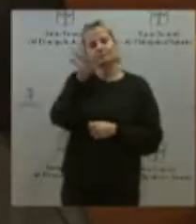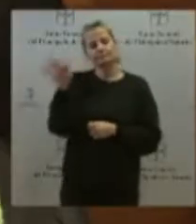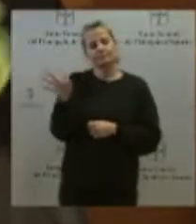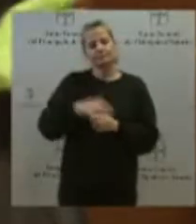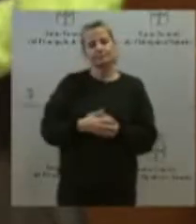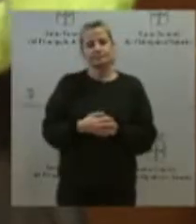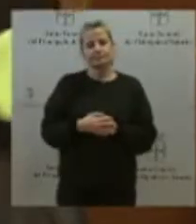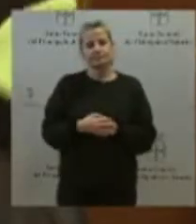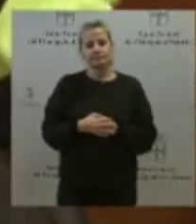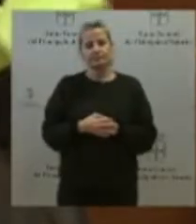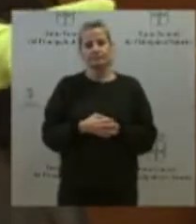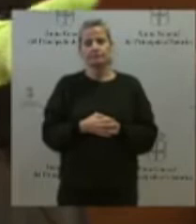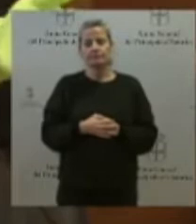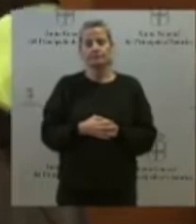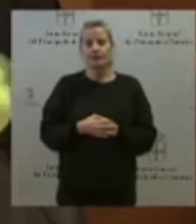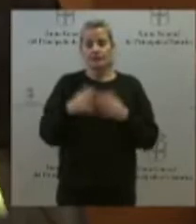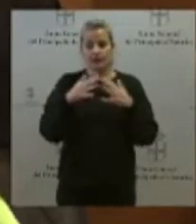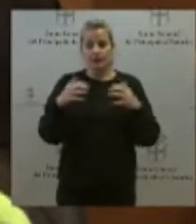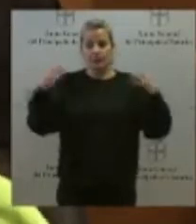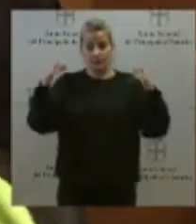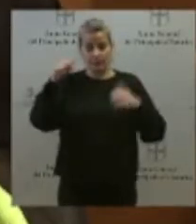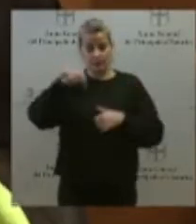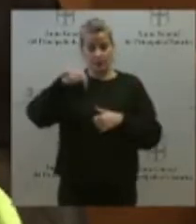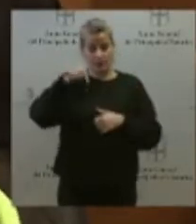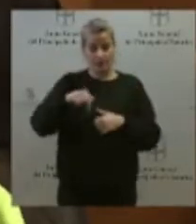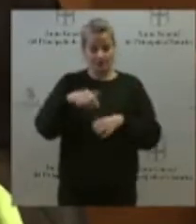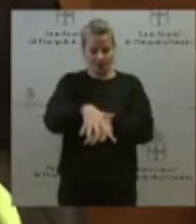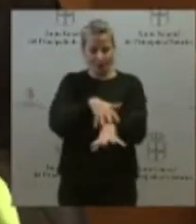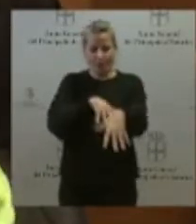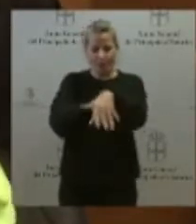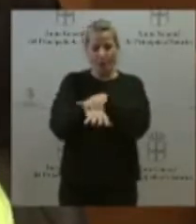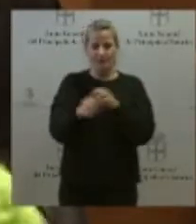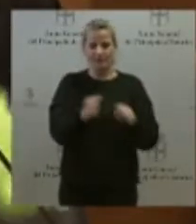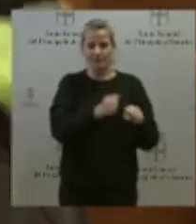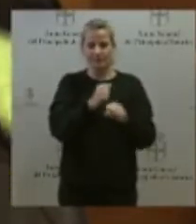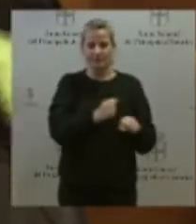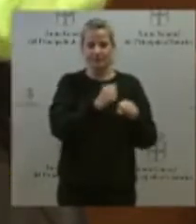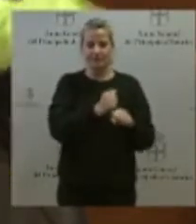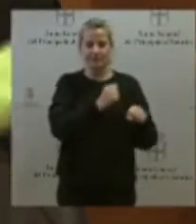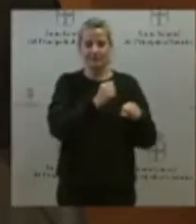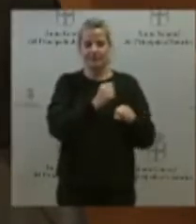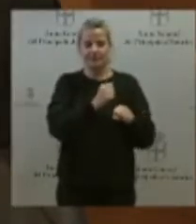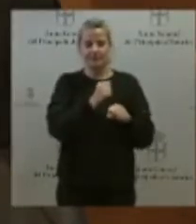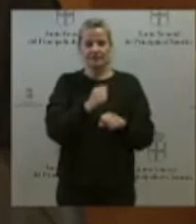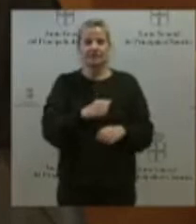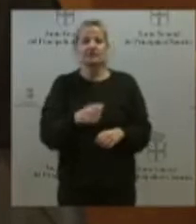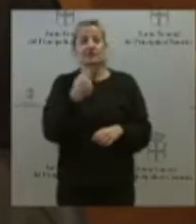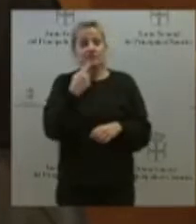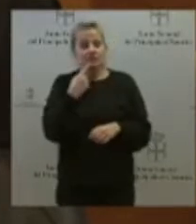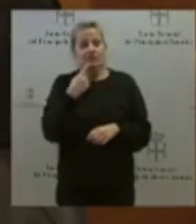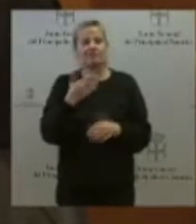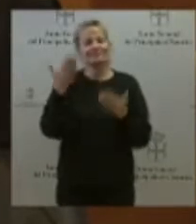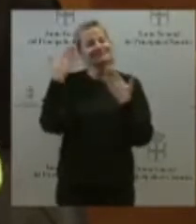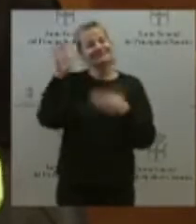se tiene que hablar más de guantes y fregonas. Un saludo solidario para todas las limpiadoras y limpiadores de esta Junta General y de toda Asturias que